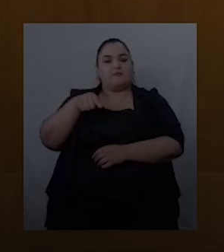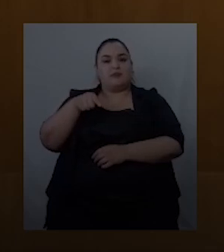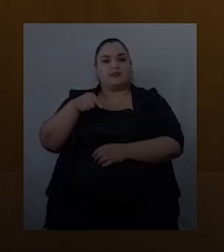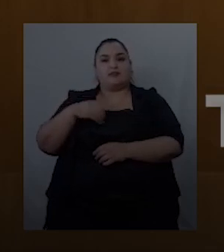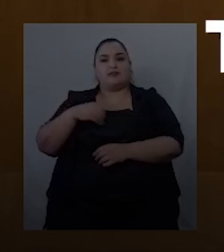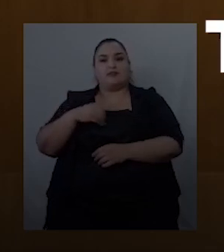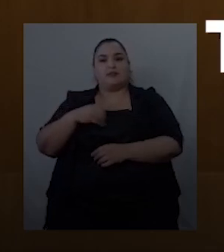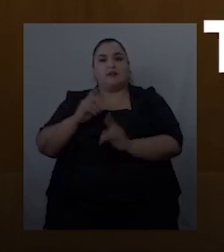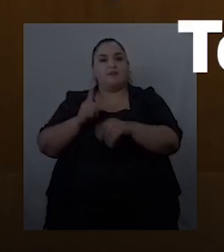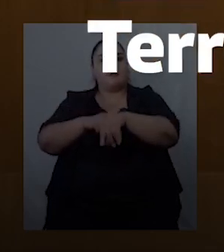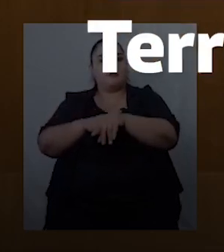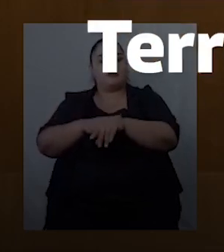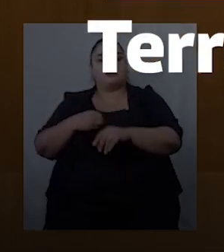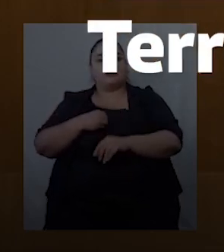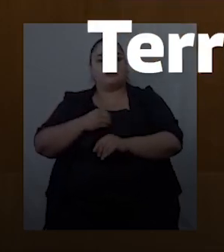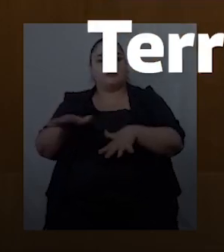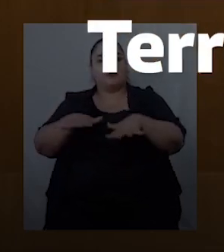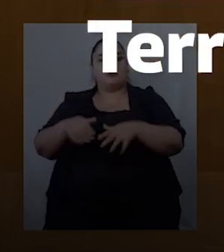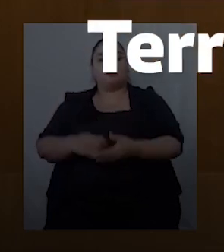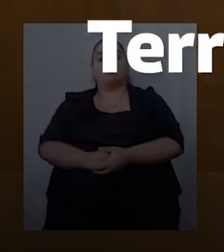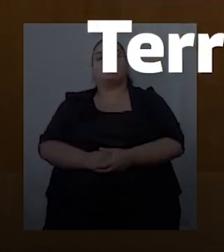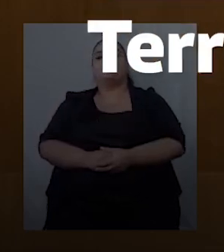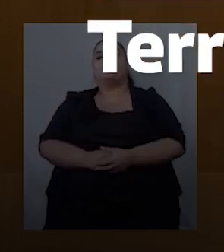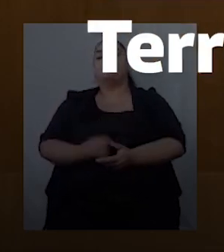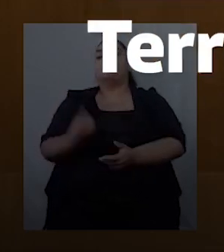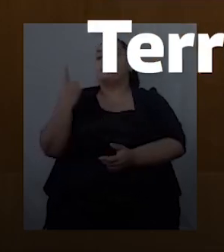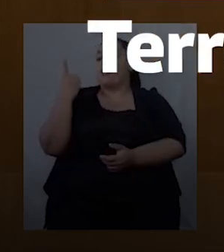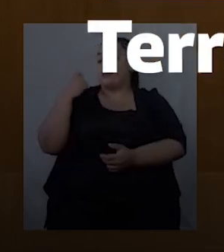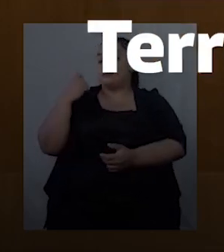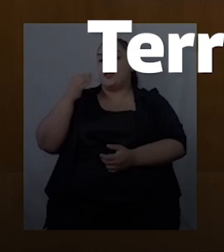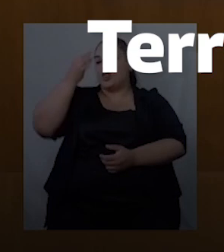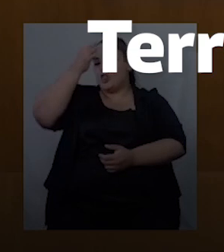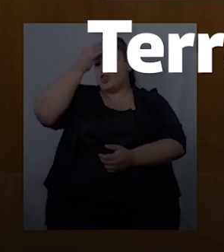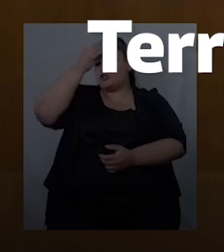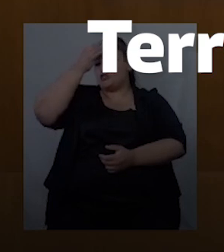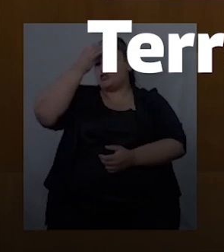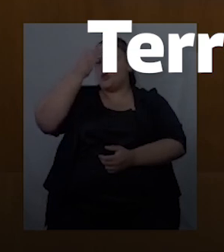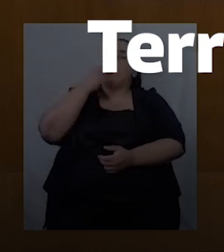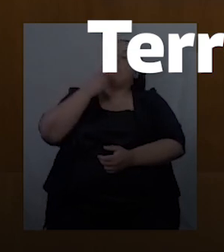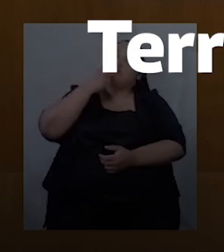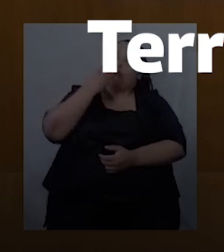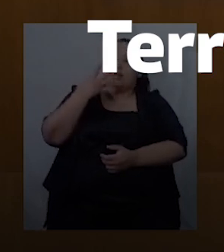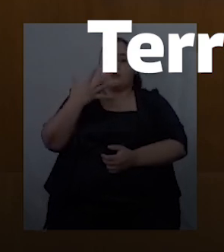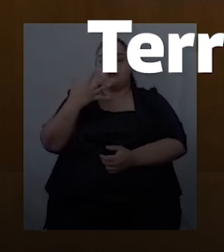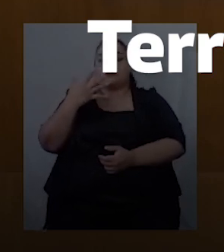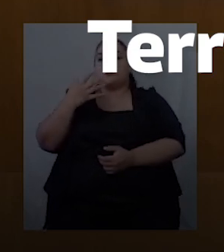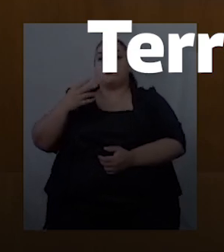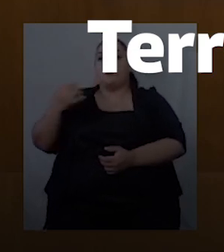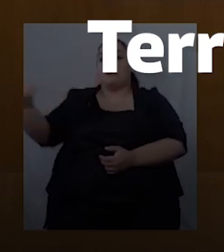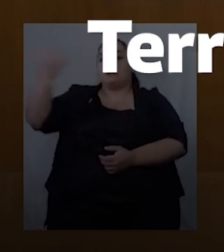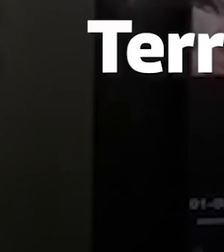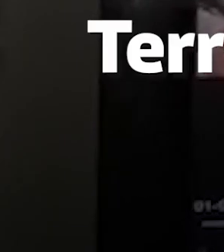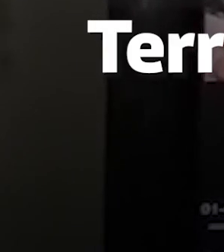ayer a las doce y cuarto de la noche me llamo wade y me dice hubo un terremoto en san